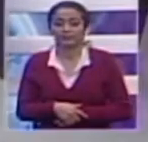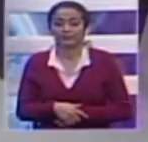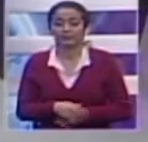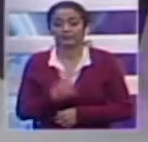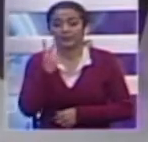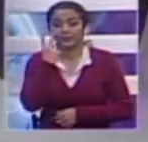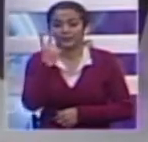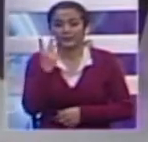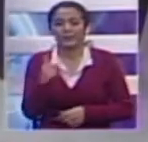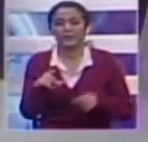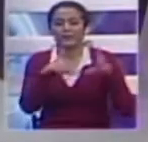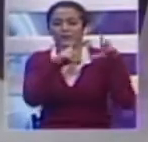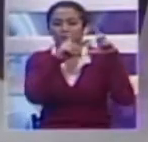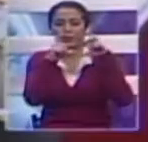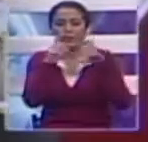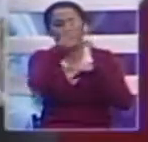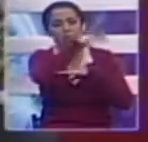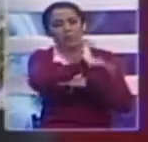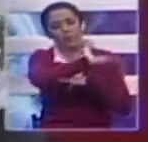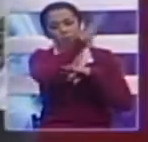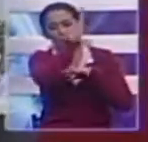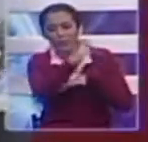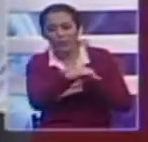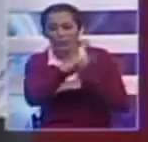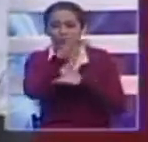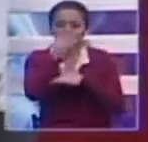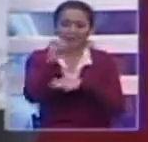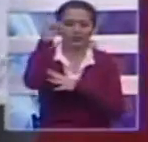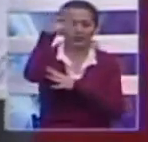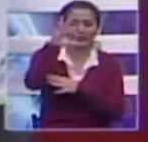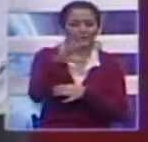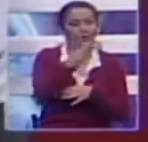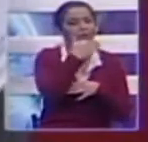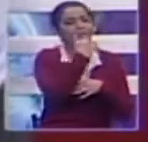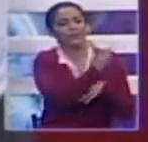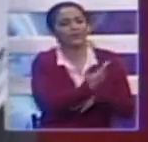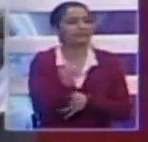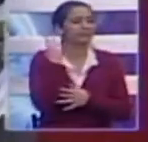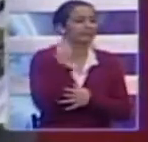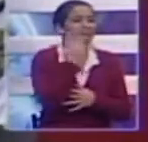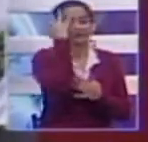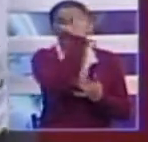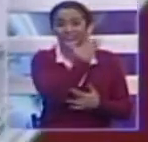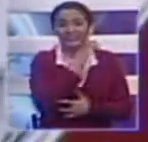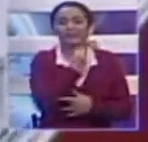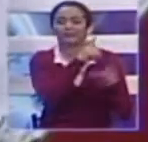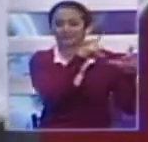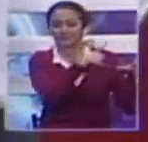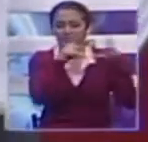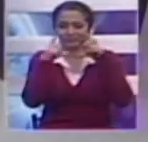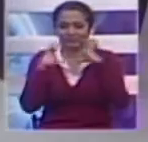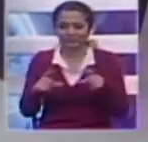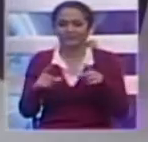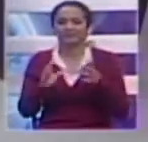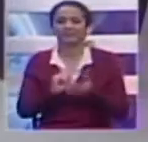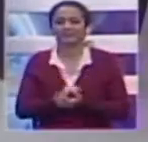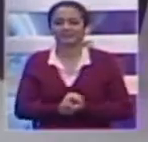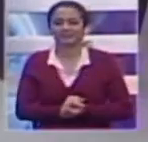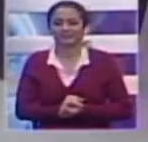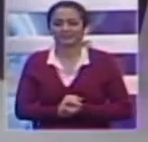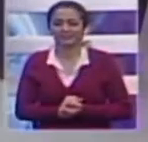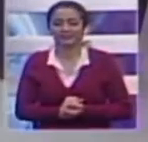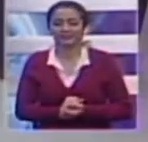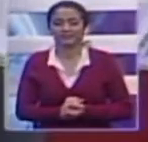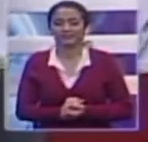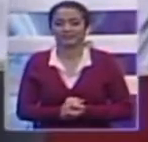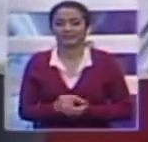los paisajes de estas dos provincias. En febrero vamos a tocar la actitud positiva de la gente de en la los gente lugares maravillosa. Exactamente. Tenemos